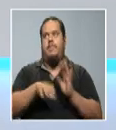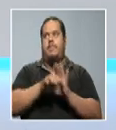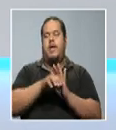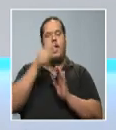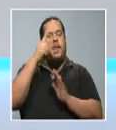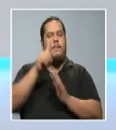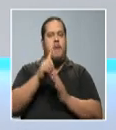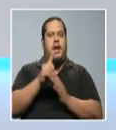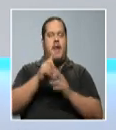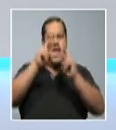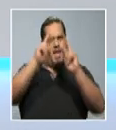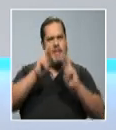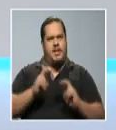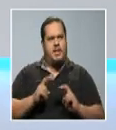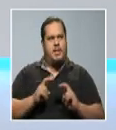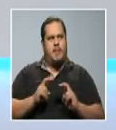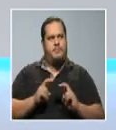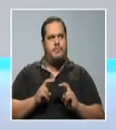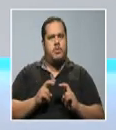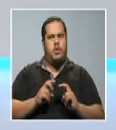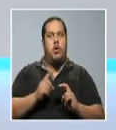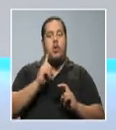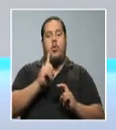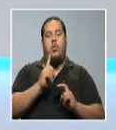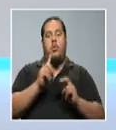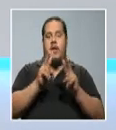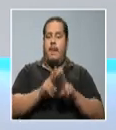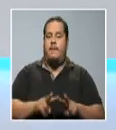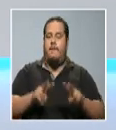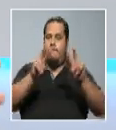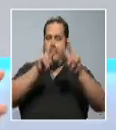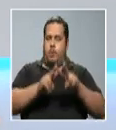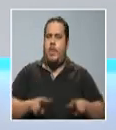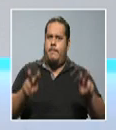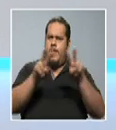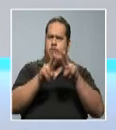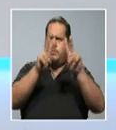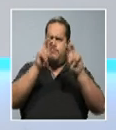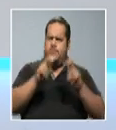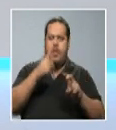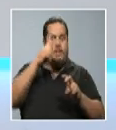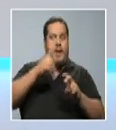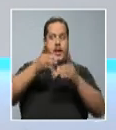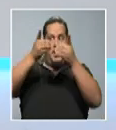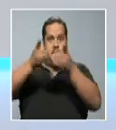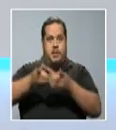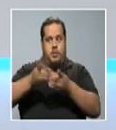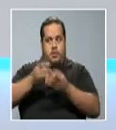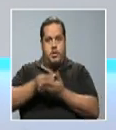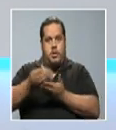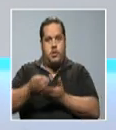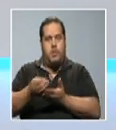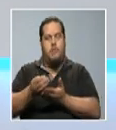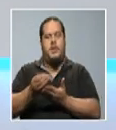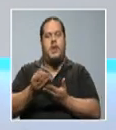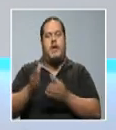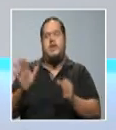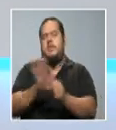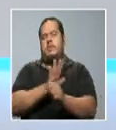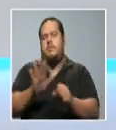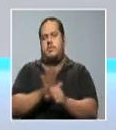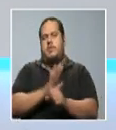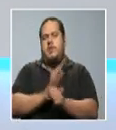ser sujeto de un análisis, una prevaloración, de modo que cuando se tome la decisión de compra, estar lo